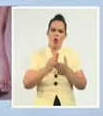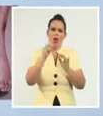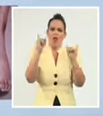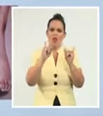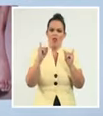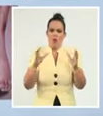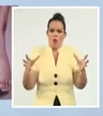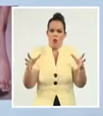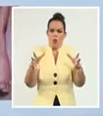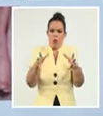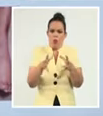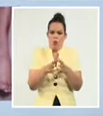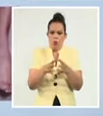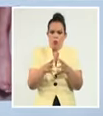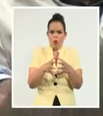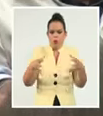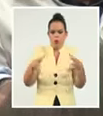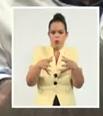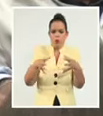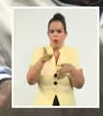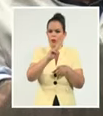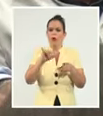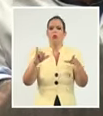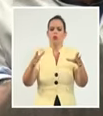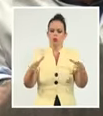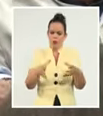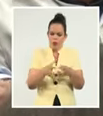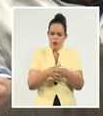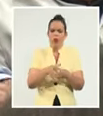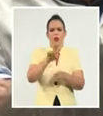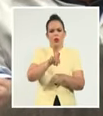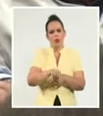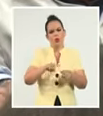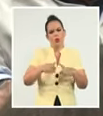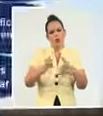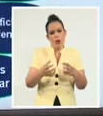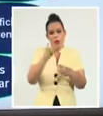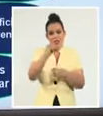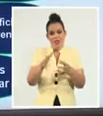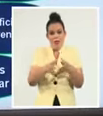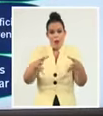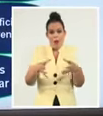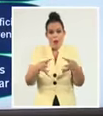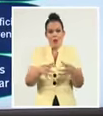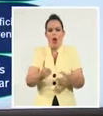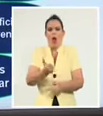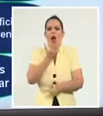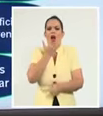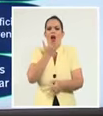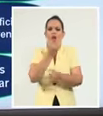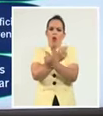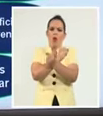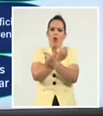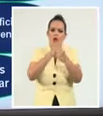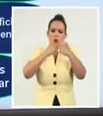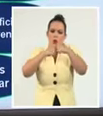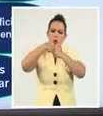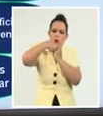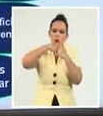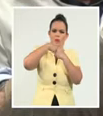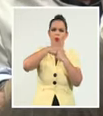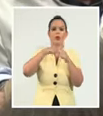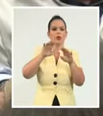erosiona progresivamente el cartílago y el hueso y causa daños en otros órganos y a su vez una elevada discapacidad en los pacientes.